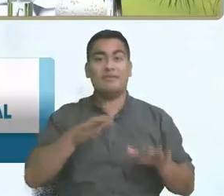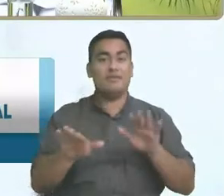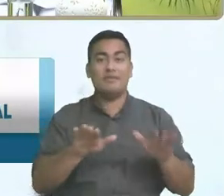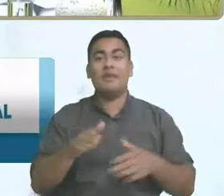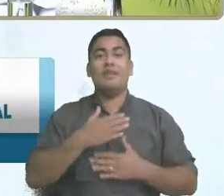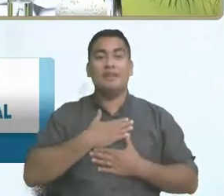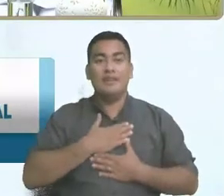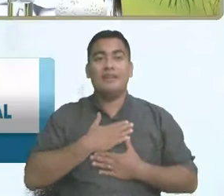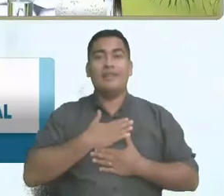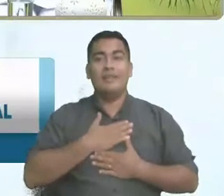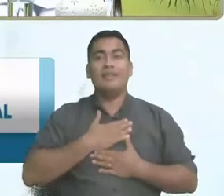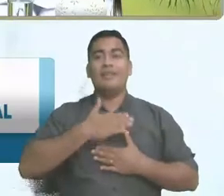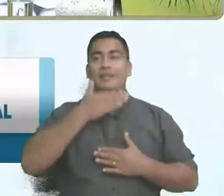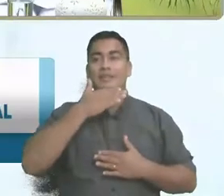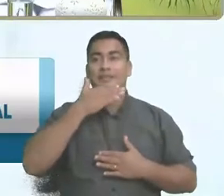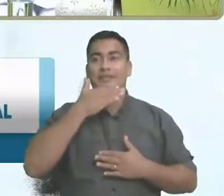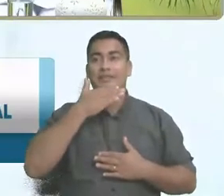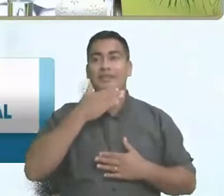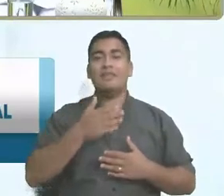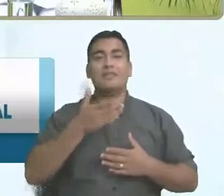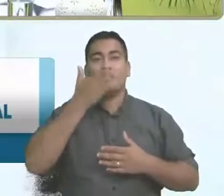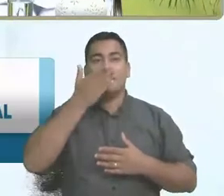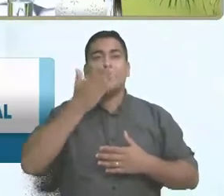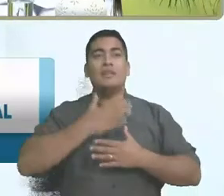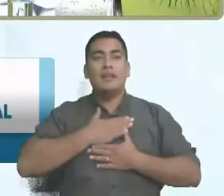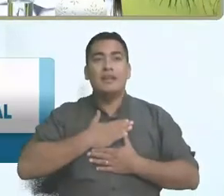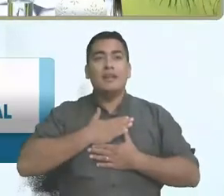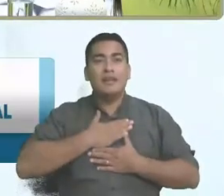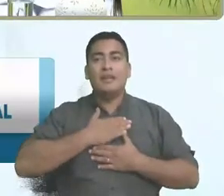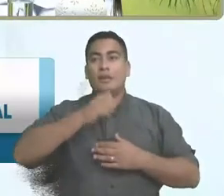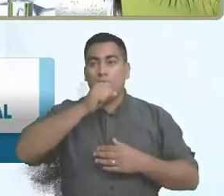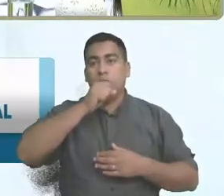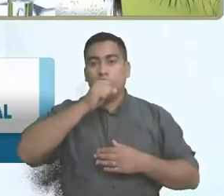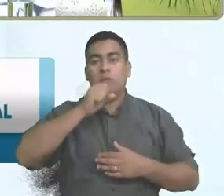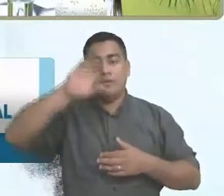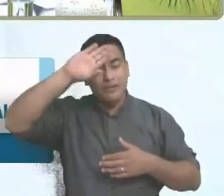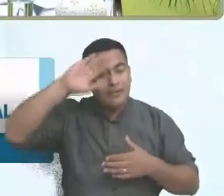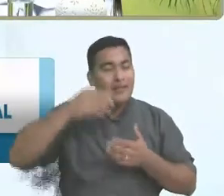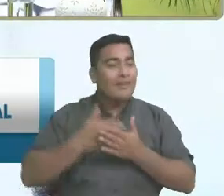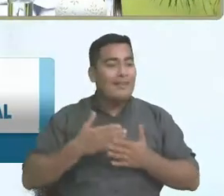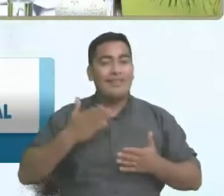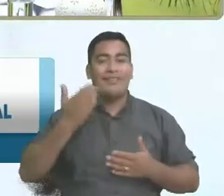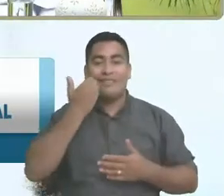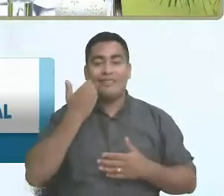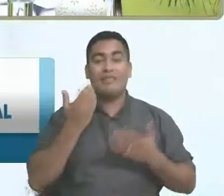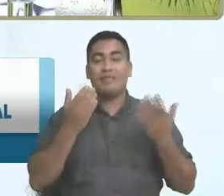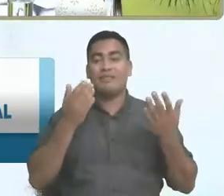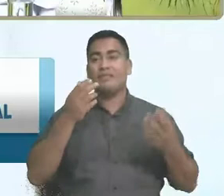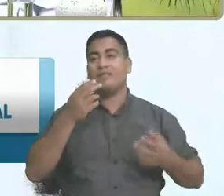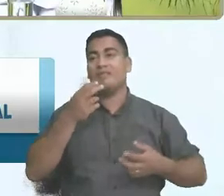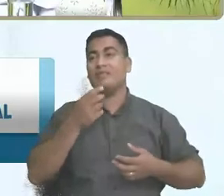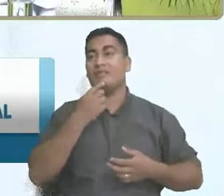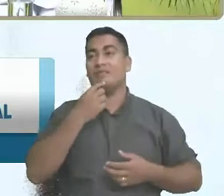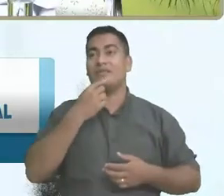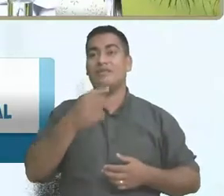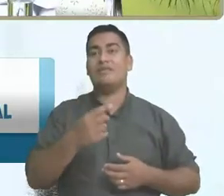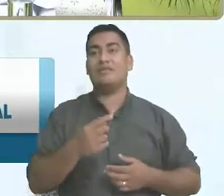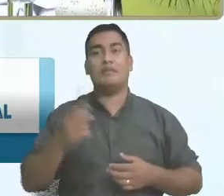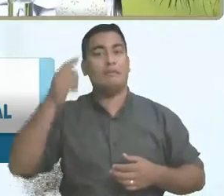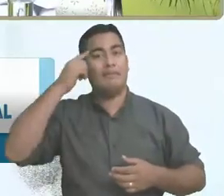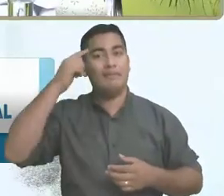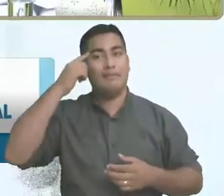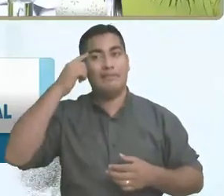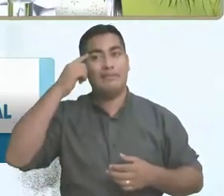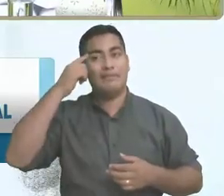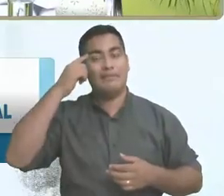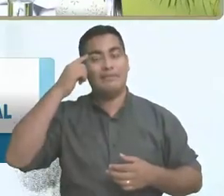de enfermedades, no puedo respirar, tengo tos, tengo calentura, tengo esto. Entonces ya dicen que están sugestionados y creen que es